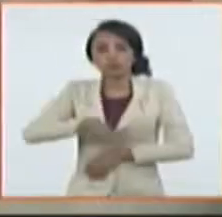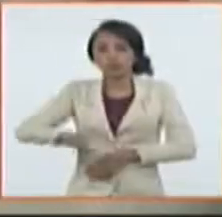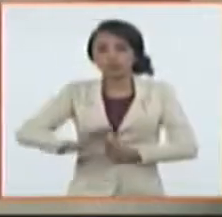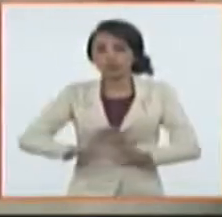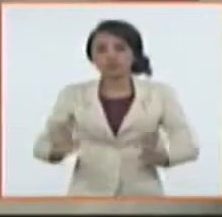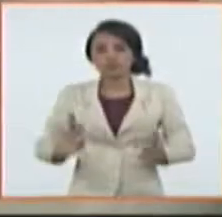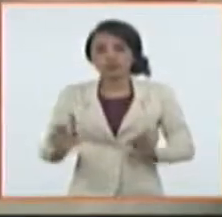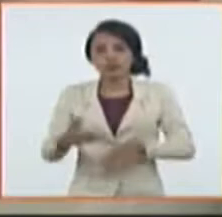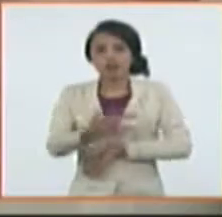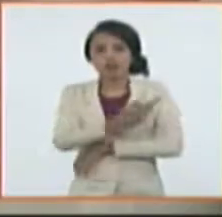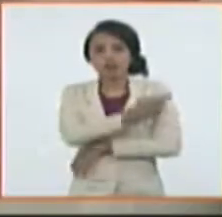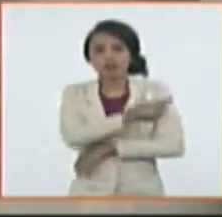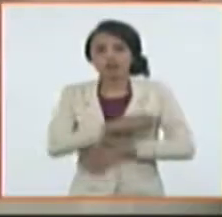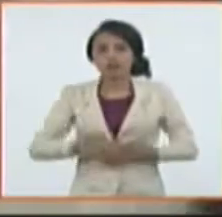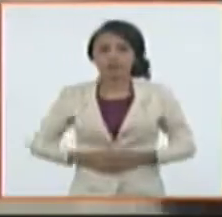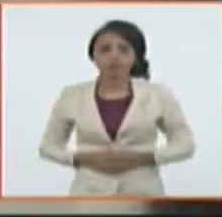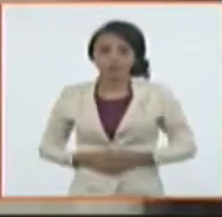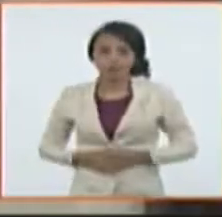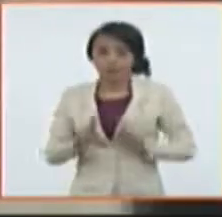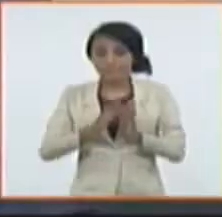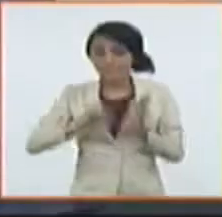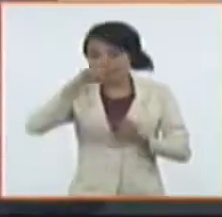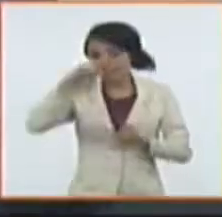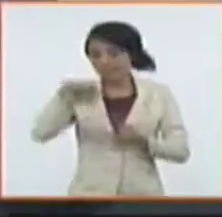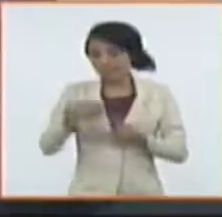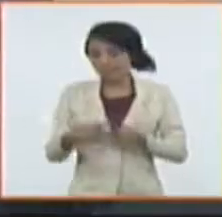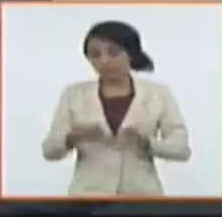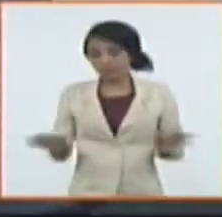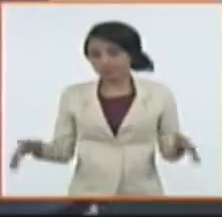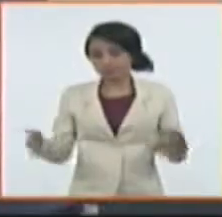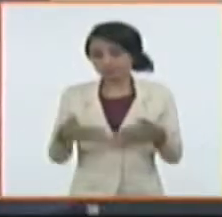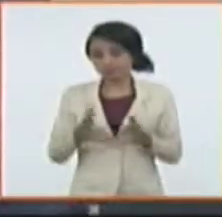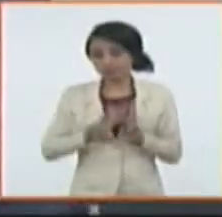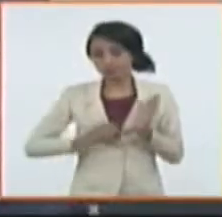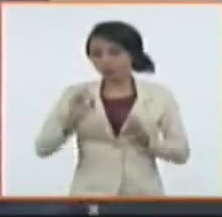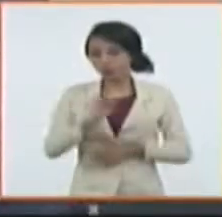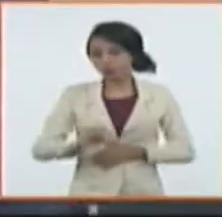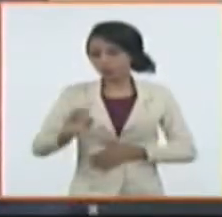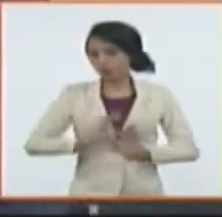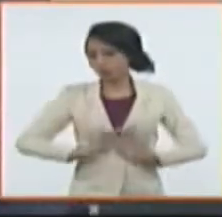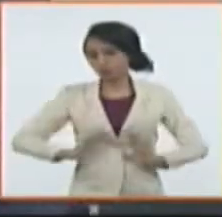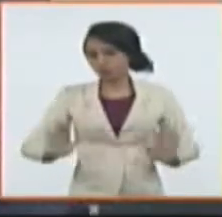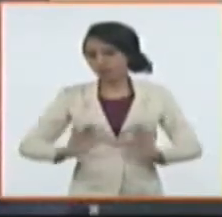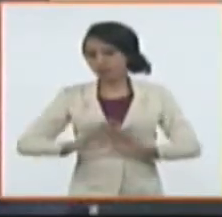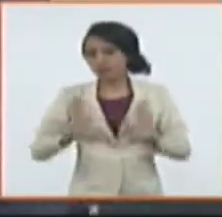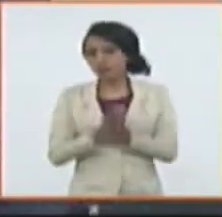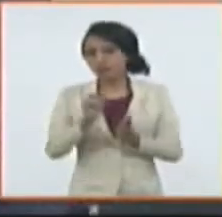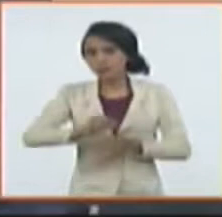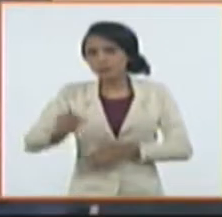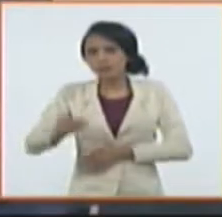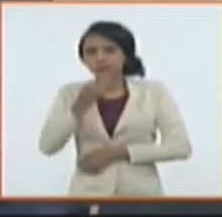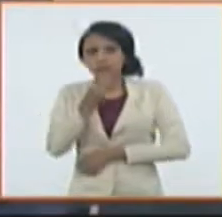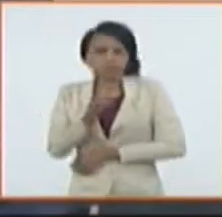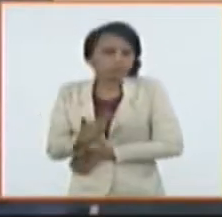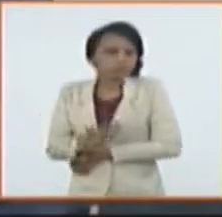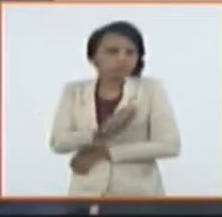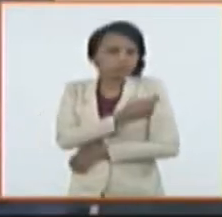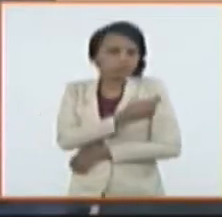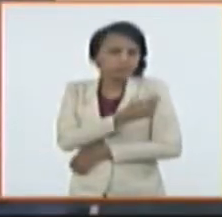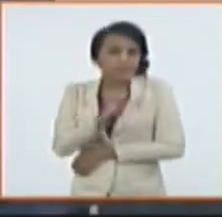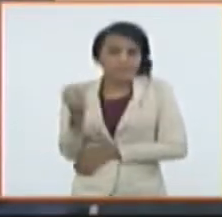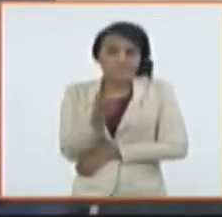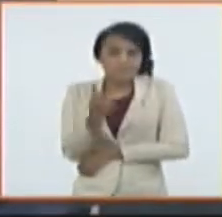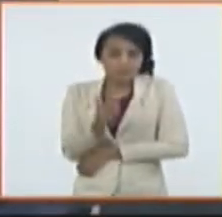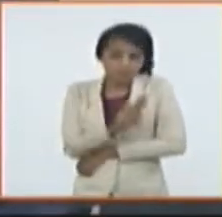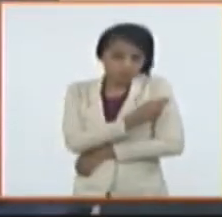vacunada. En el mes de septiembre debemos cerrar octubre con casi todo lo que es posible vacunar vacunado, por lo menos en primera dosis,